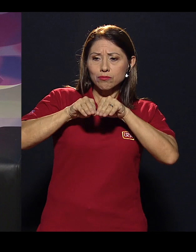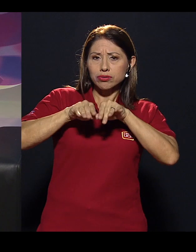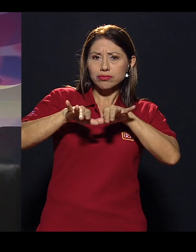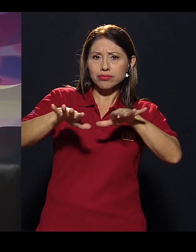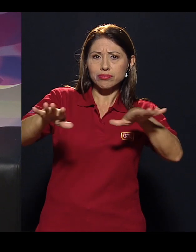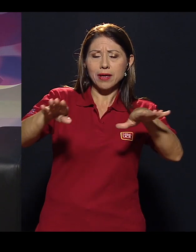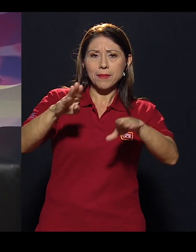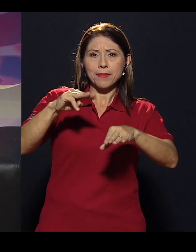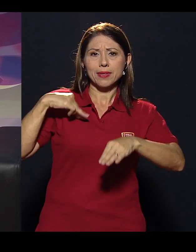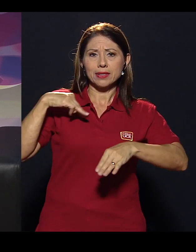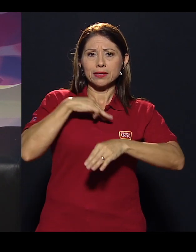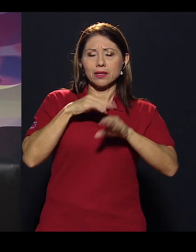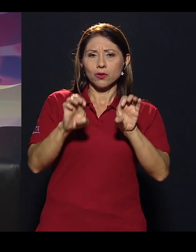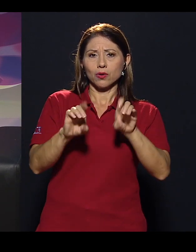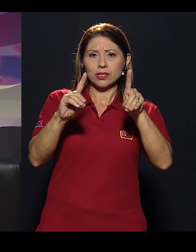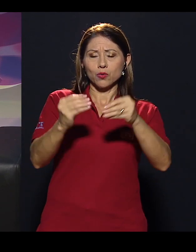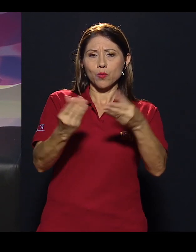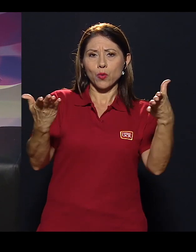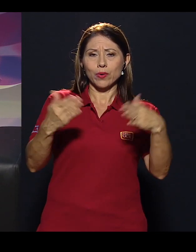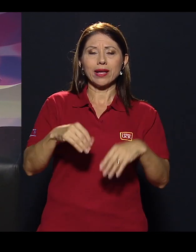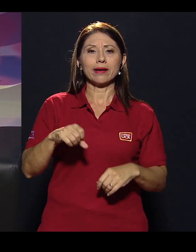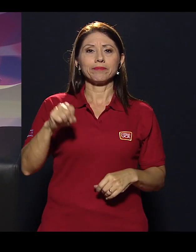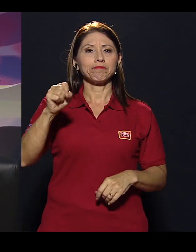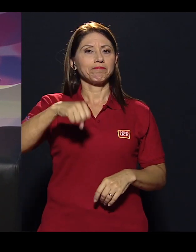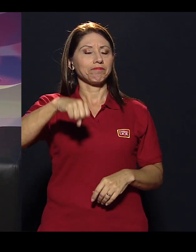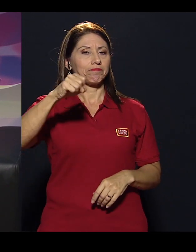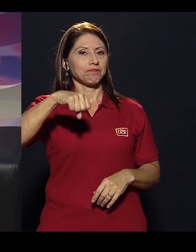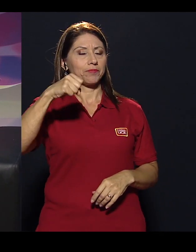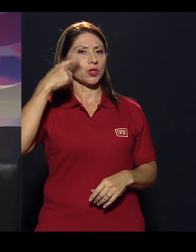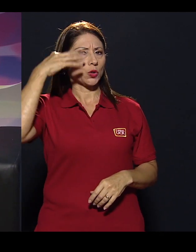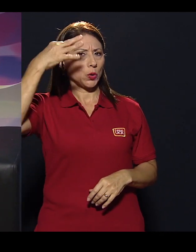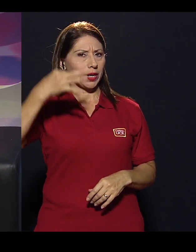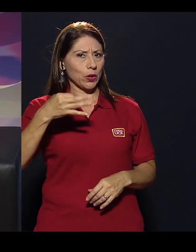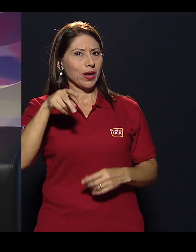de Educación Pública? Sí, yo creo que en esta línea